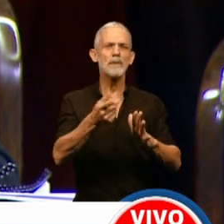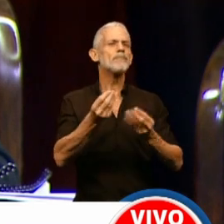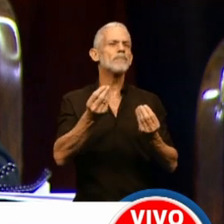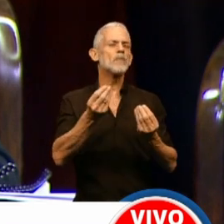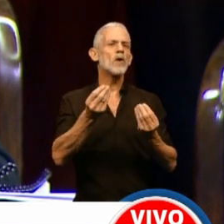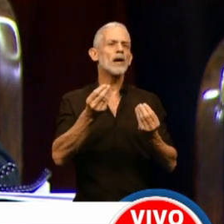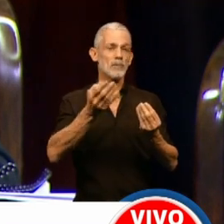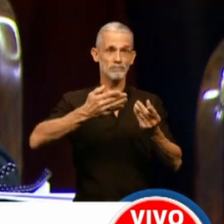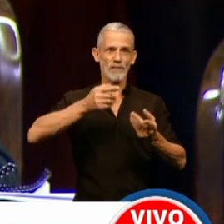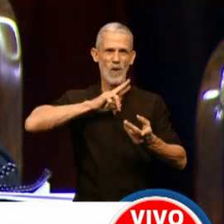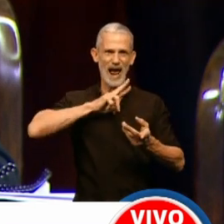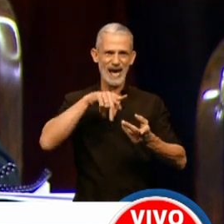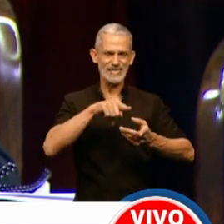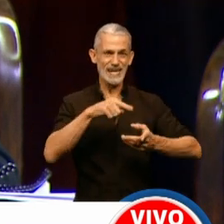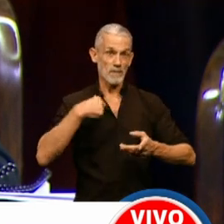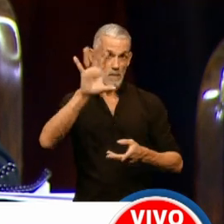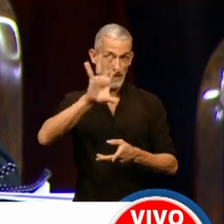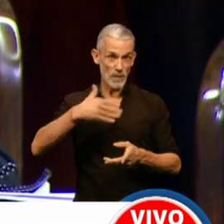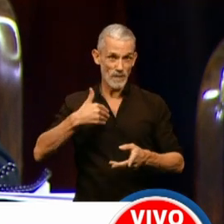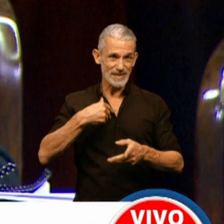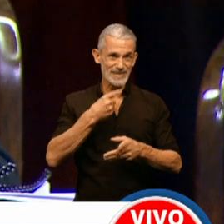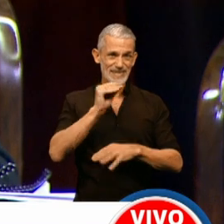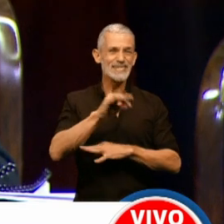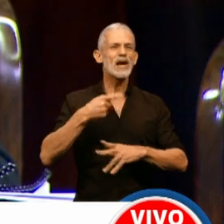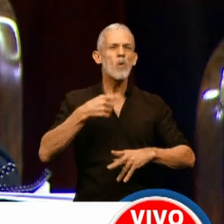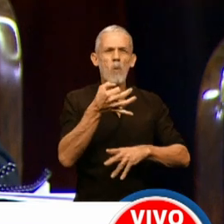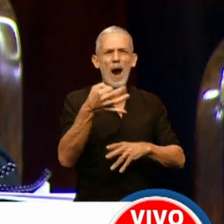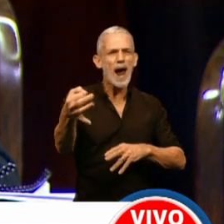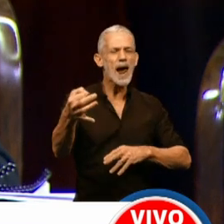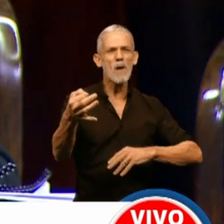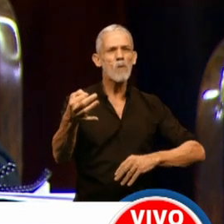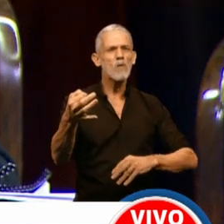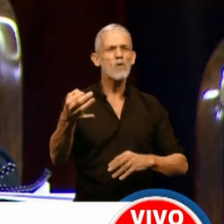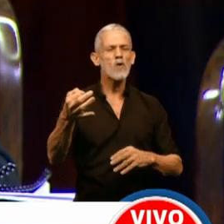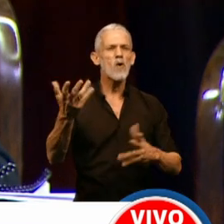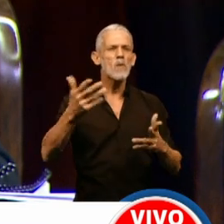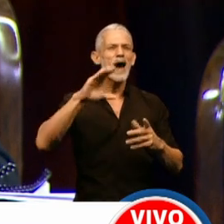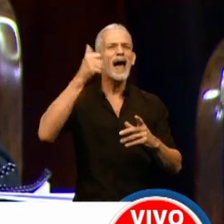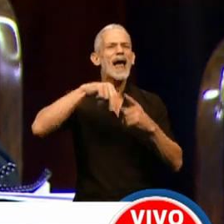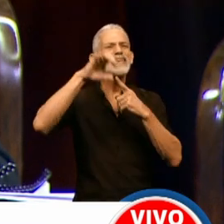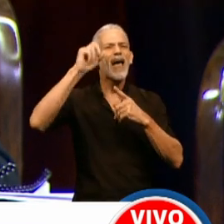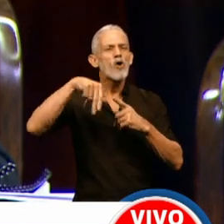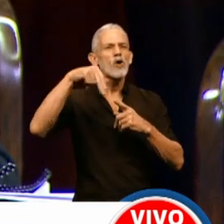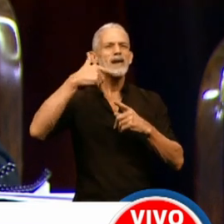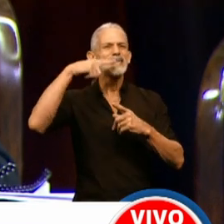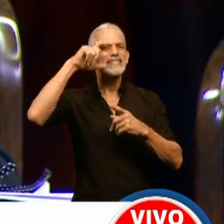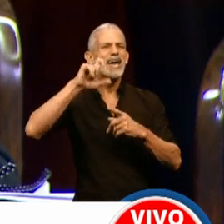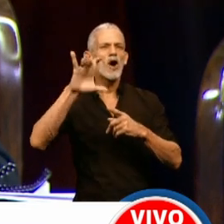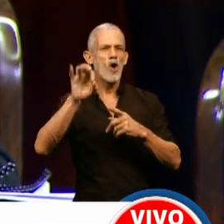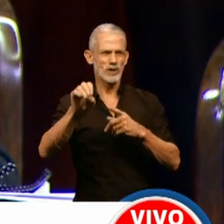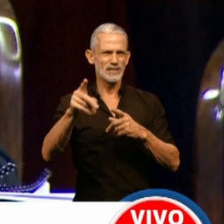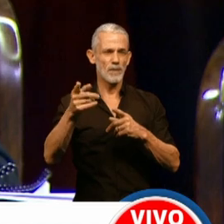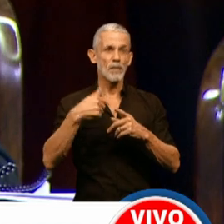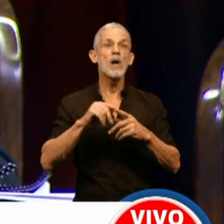es una chica de mi provincia de un pequeño pueblo cañadón seco que ha denunciado